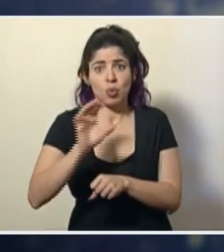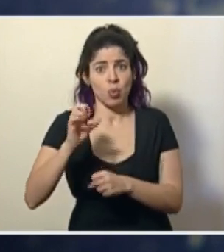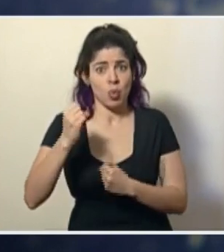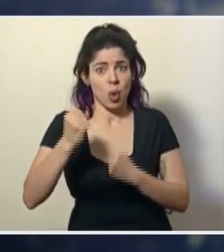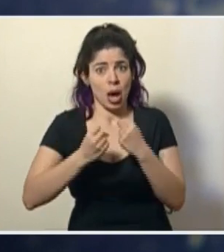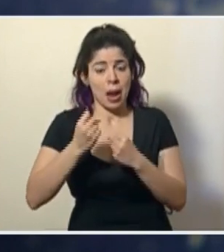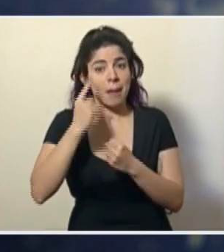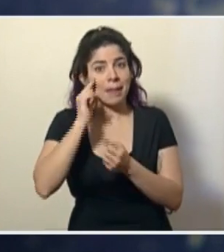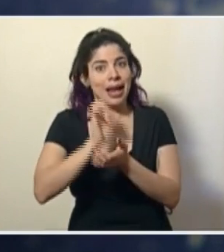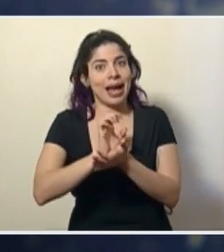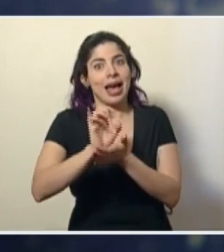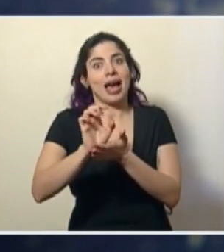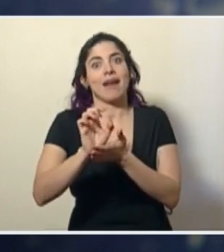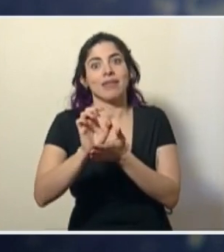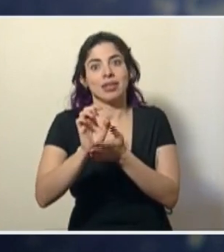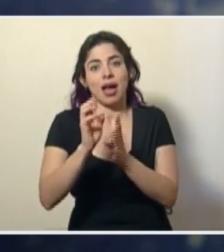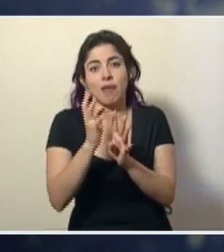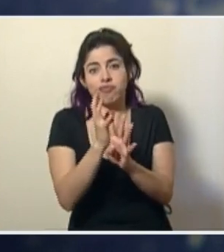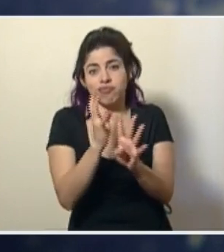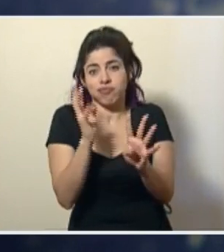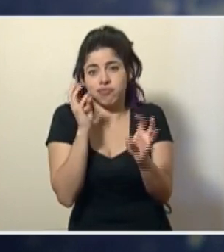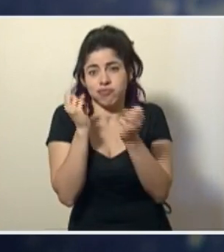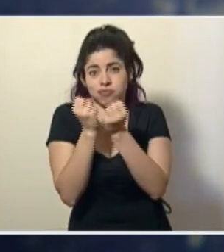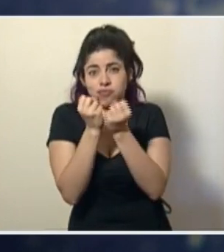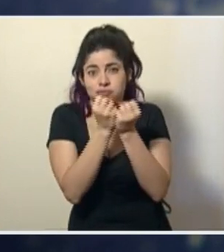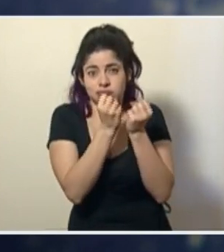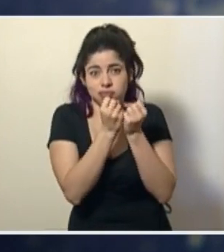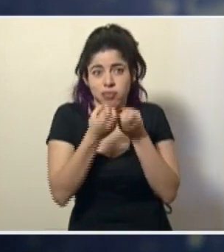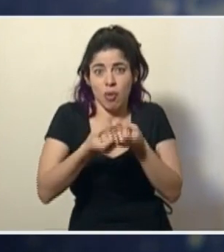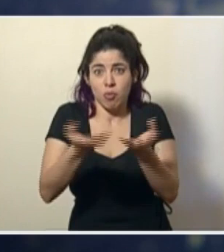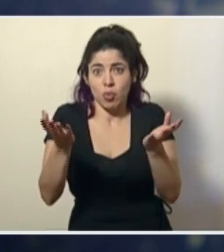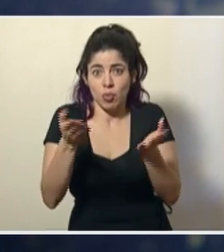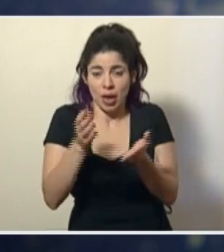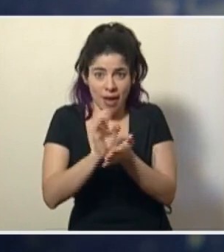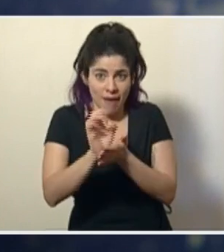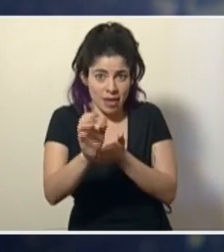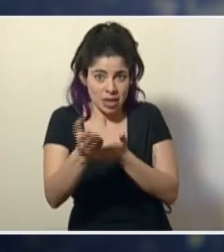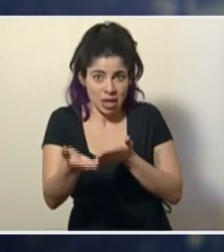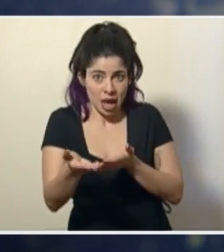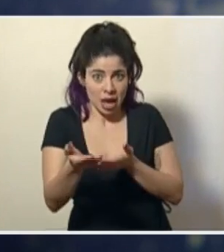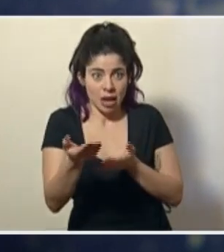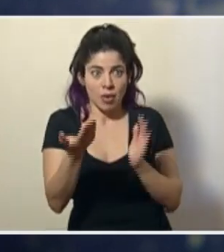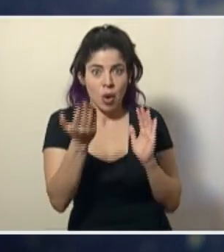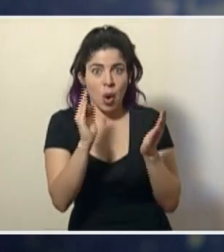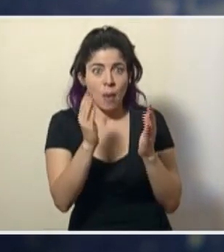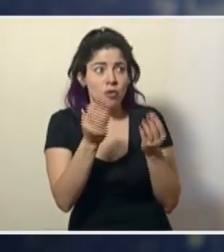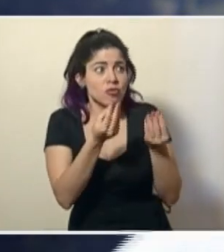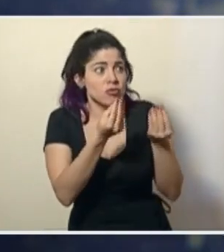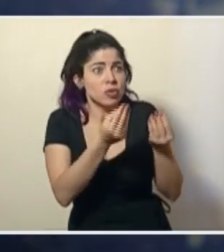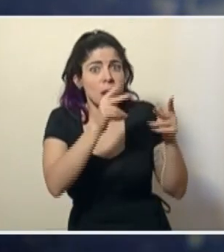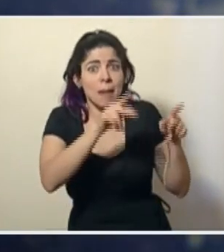vehículo para evitar estas agrupaciones en la vía pública en